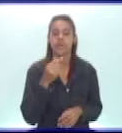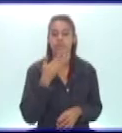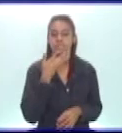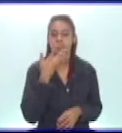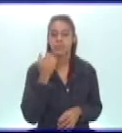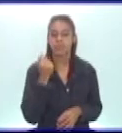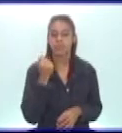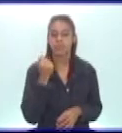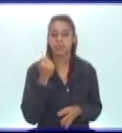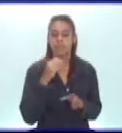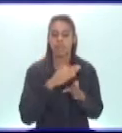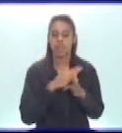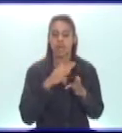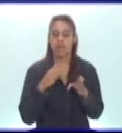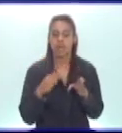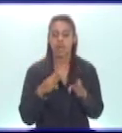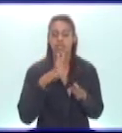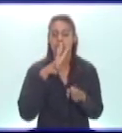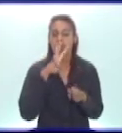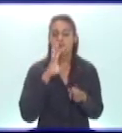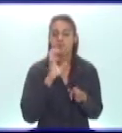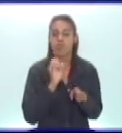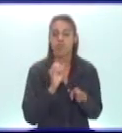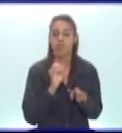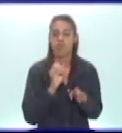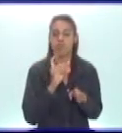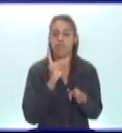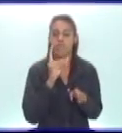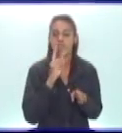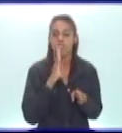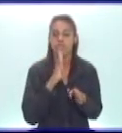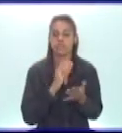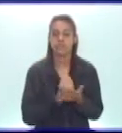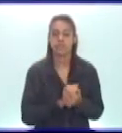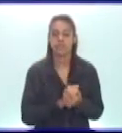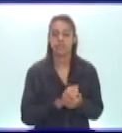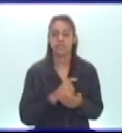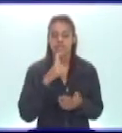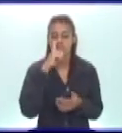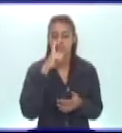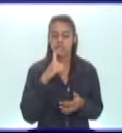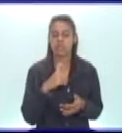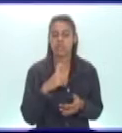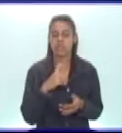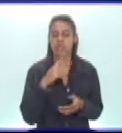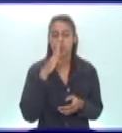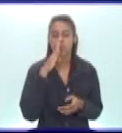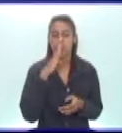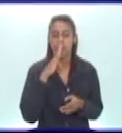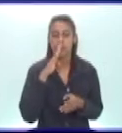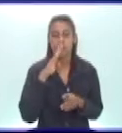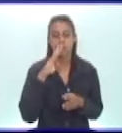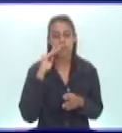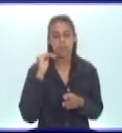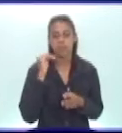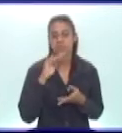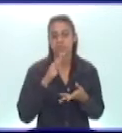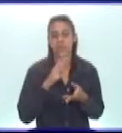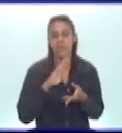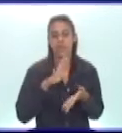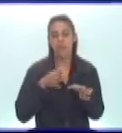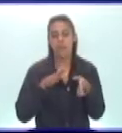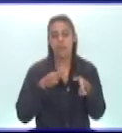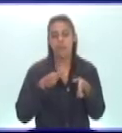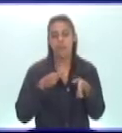pérdida hasta 40 decibeles. Tenemos un niño que presenta una hipoacusia moderada, cuando su